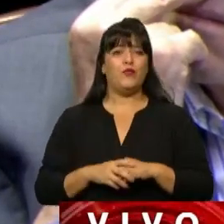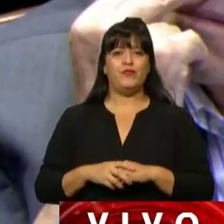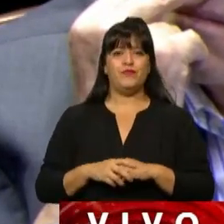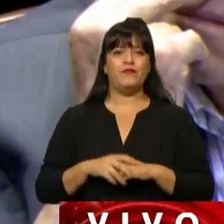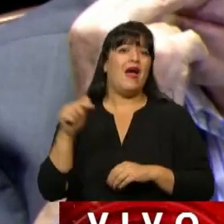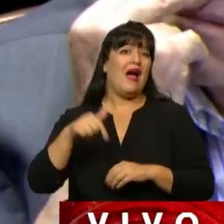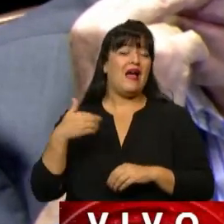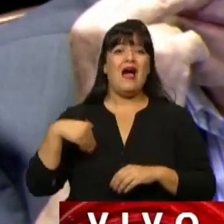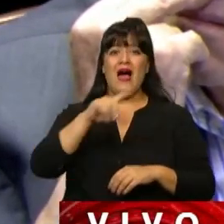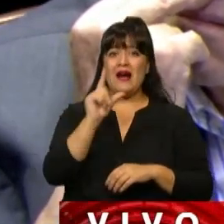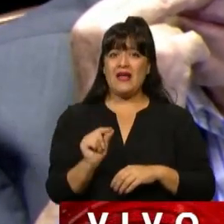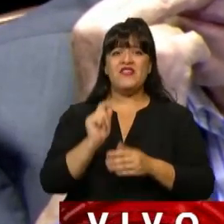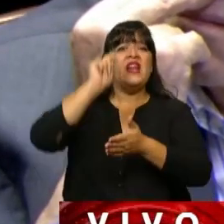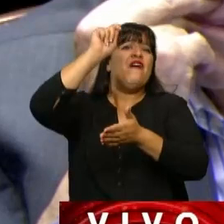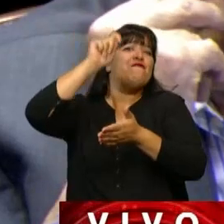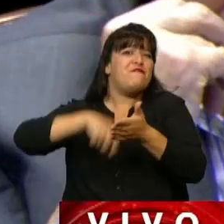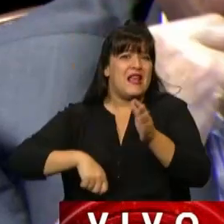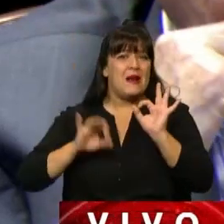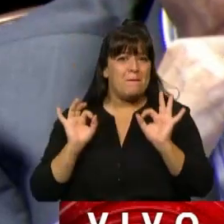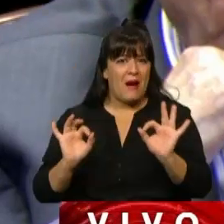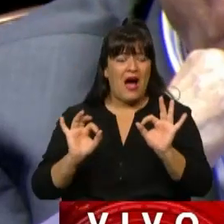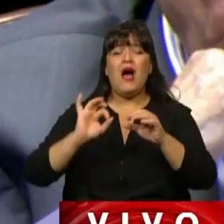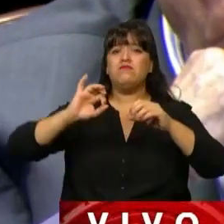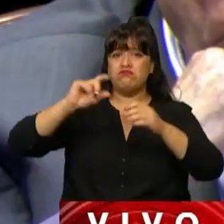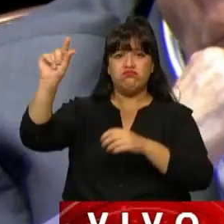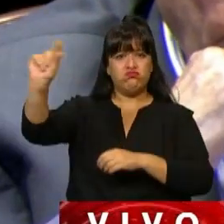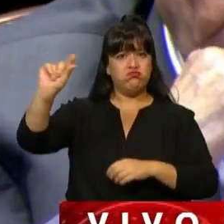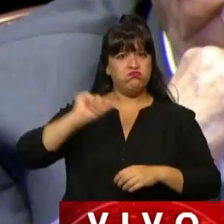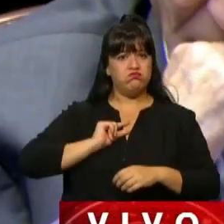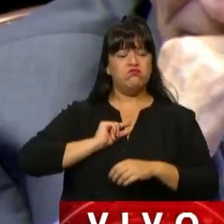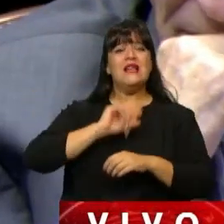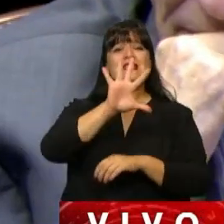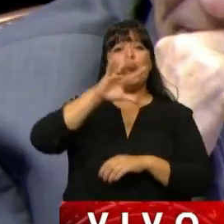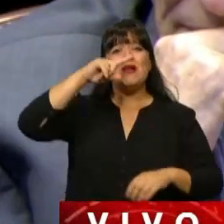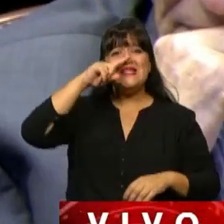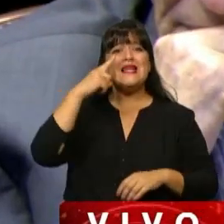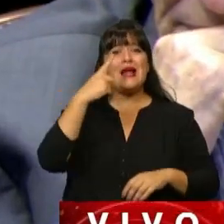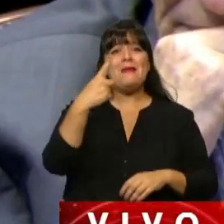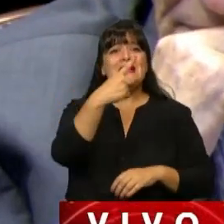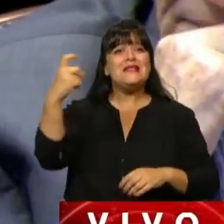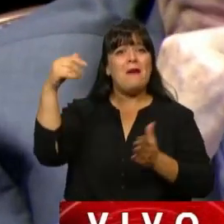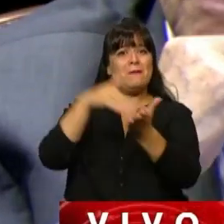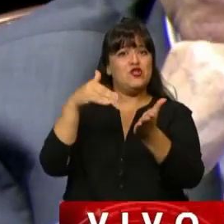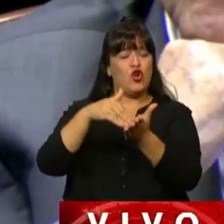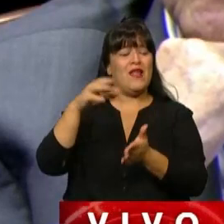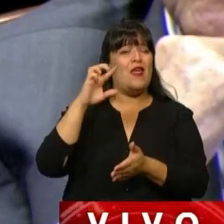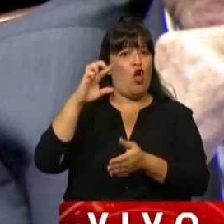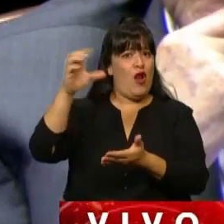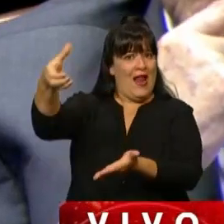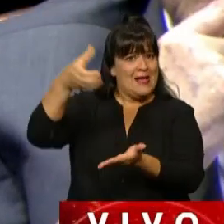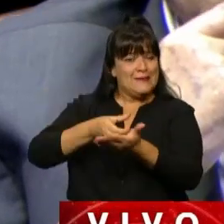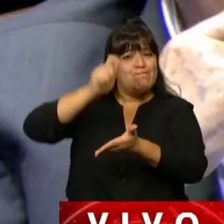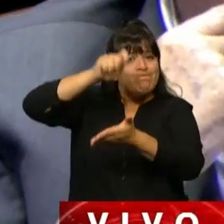la Argentina firma un crédito por 57.100 millones de dólares, lo